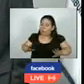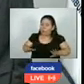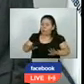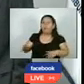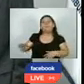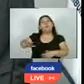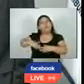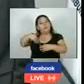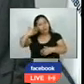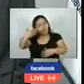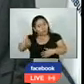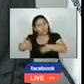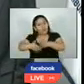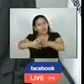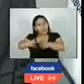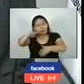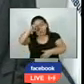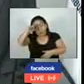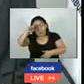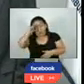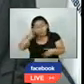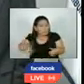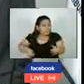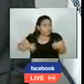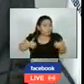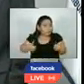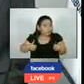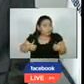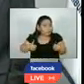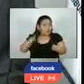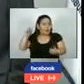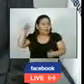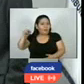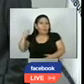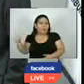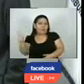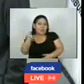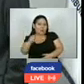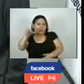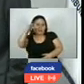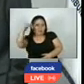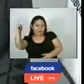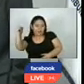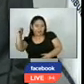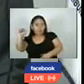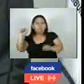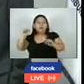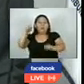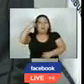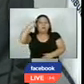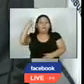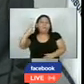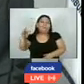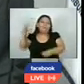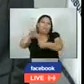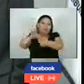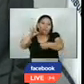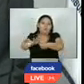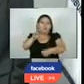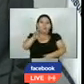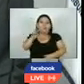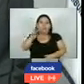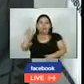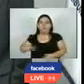podamos empezar ya para poder satisfacer las aspiraciones de la diáspora, que es grande, para poder votar en las elecciones